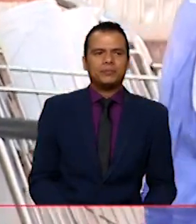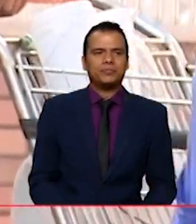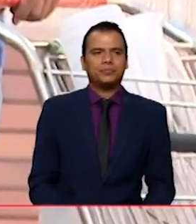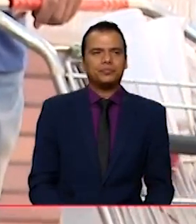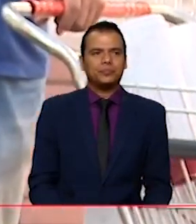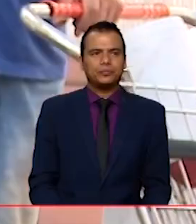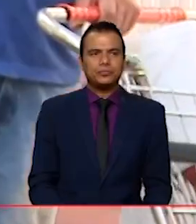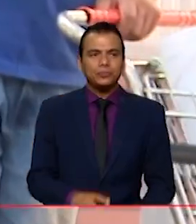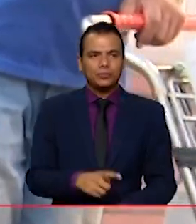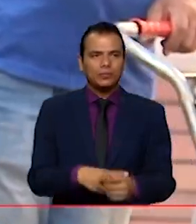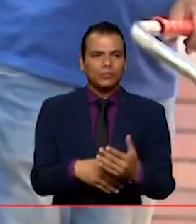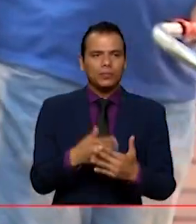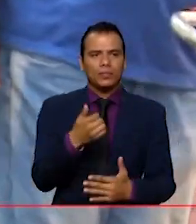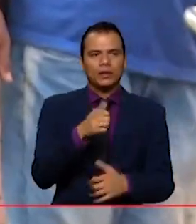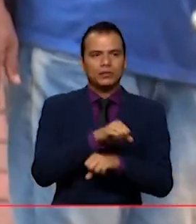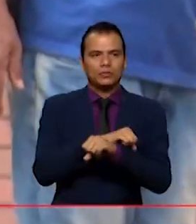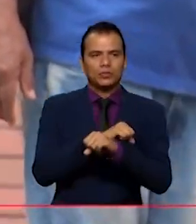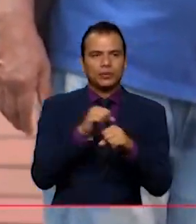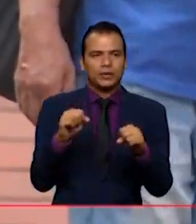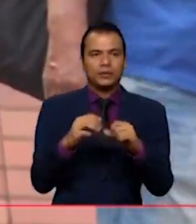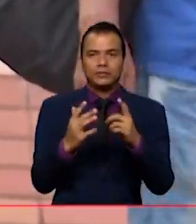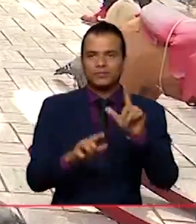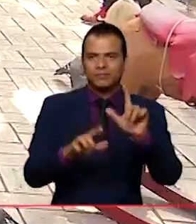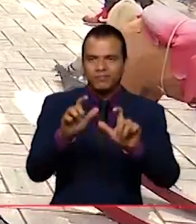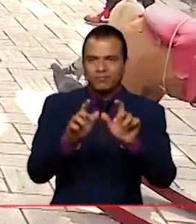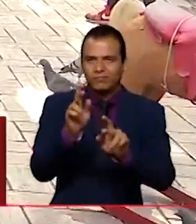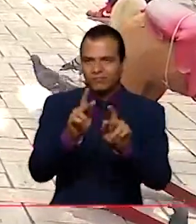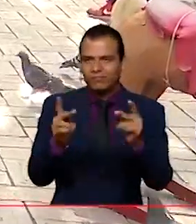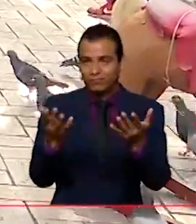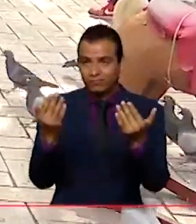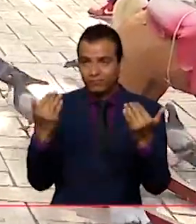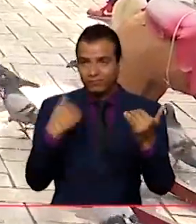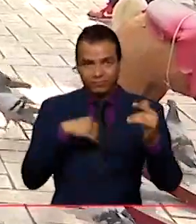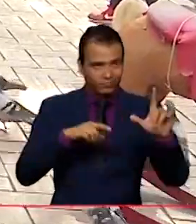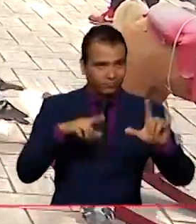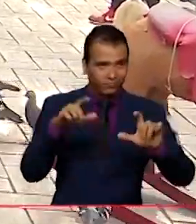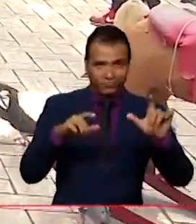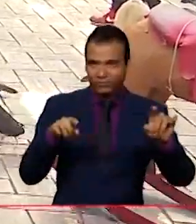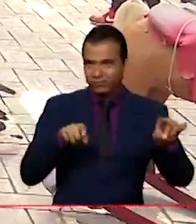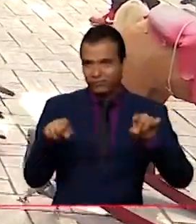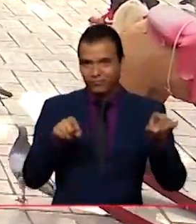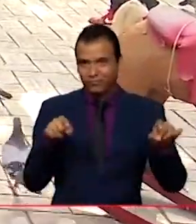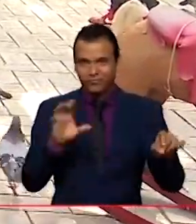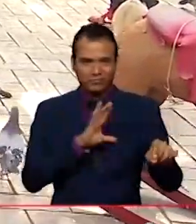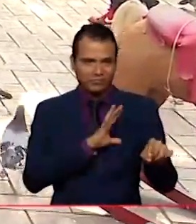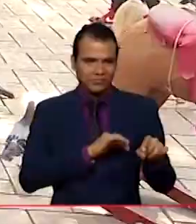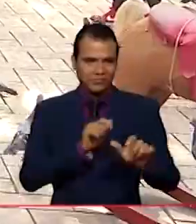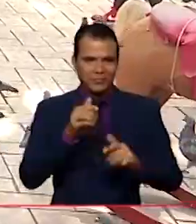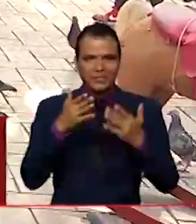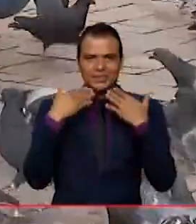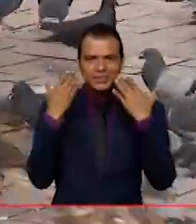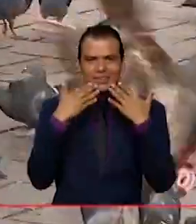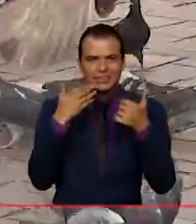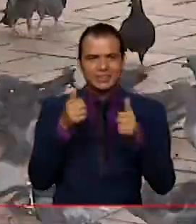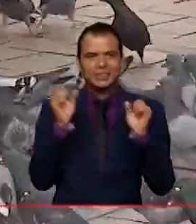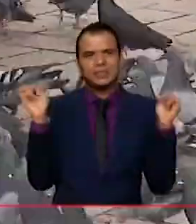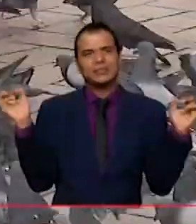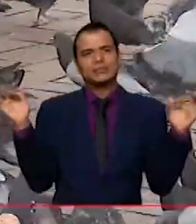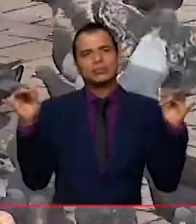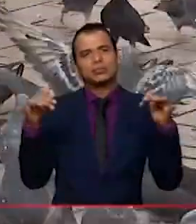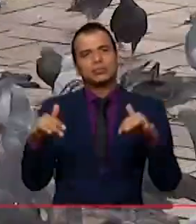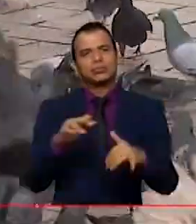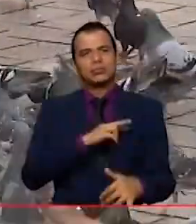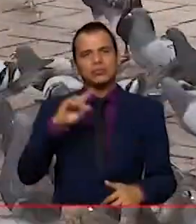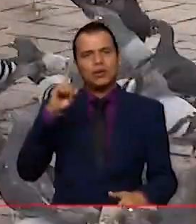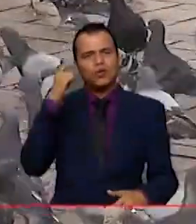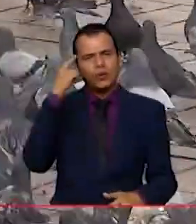Desde las 10 de la mañana inicia la jornada de aquellos que capturan a través del lente los rostros cálidos y alegres de decenas de familias que caminan